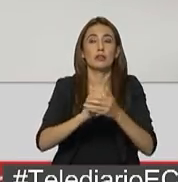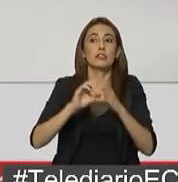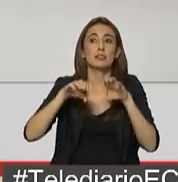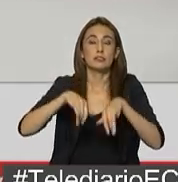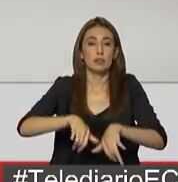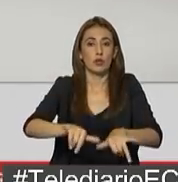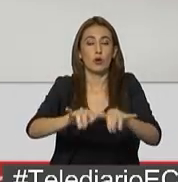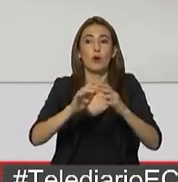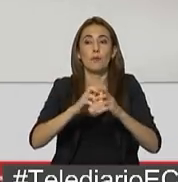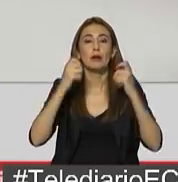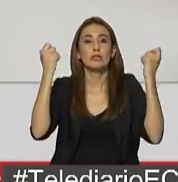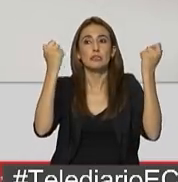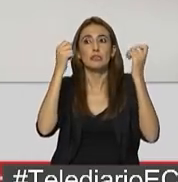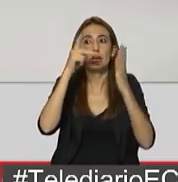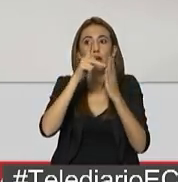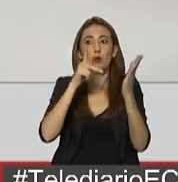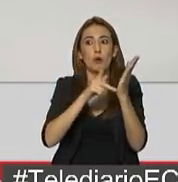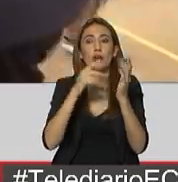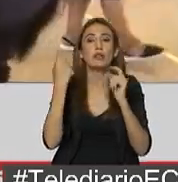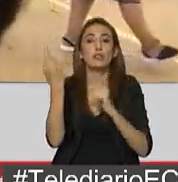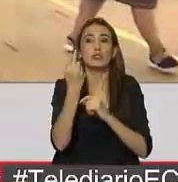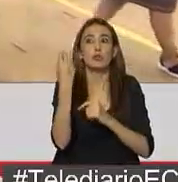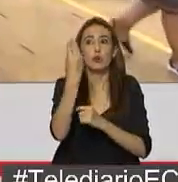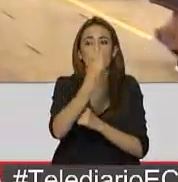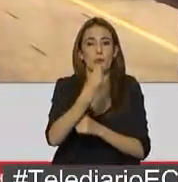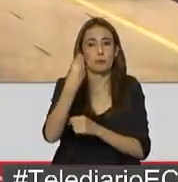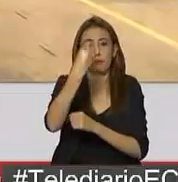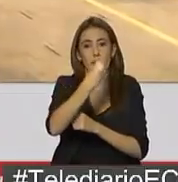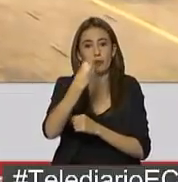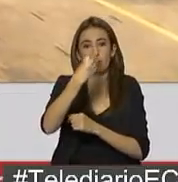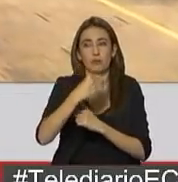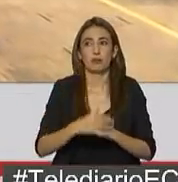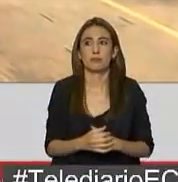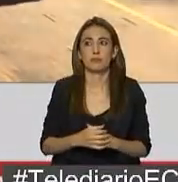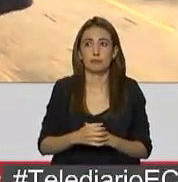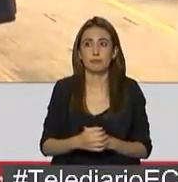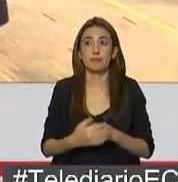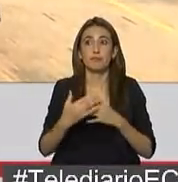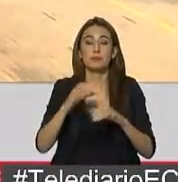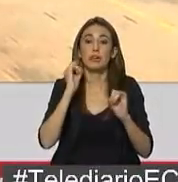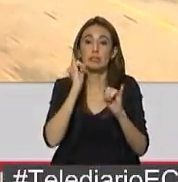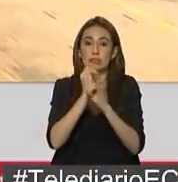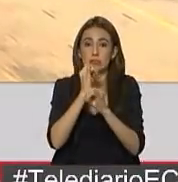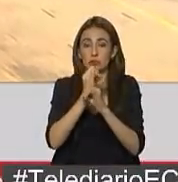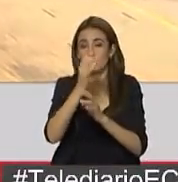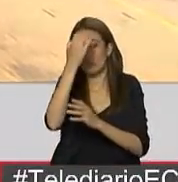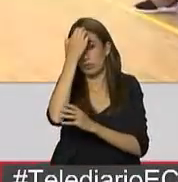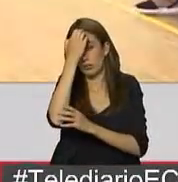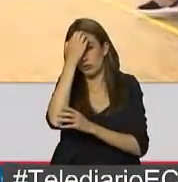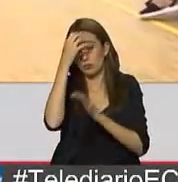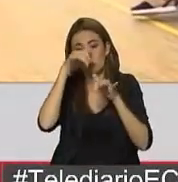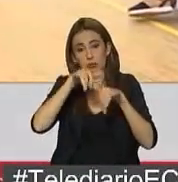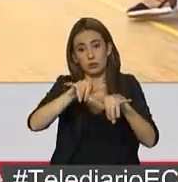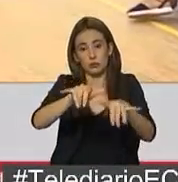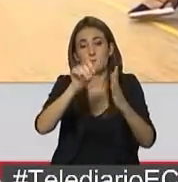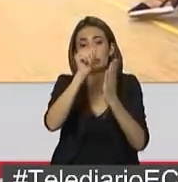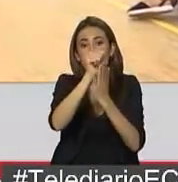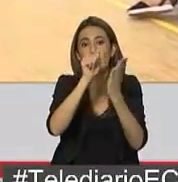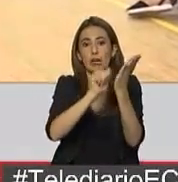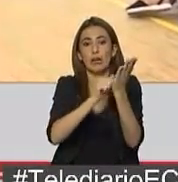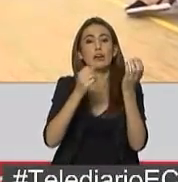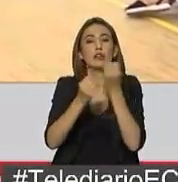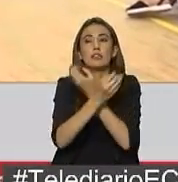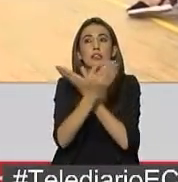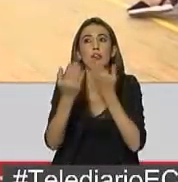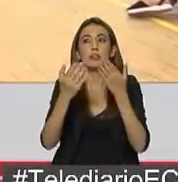graduaciones o ceremonias puedan hacerlo de forma virtual. Frente a ello, ya las instituciones educativas se encuentran preparando una agenda para que